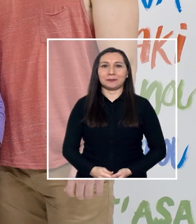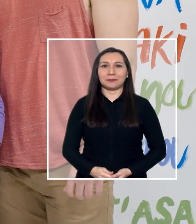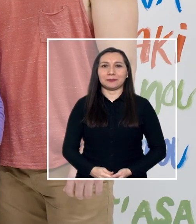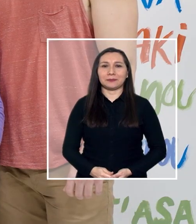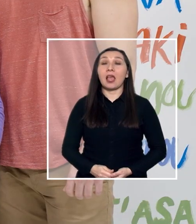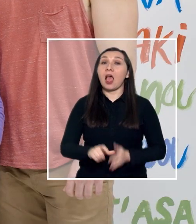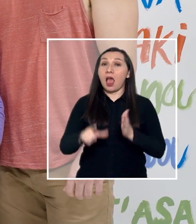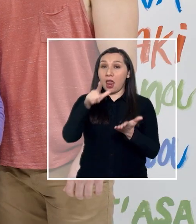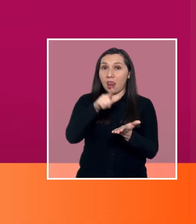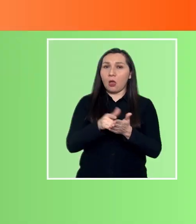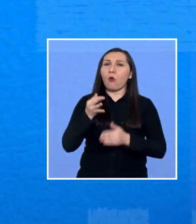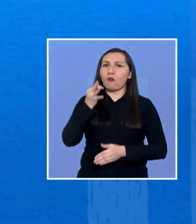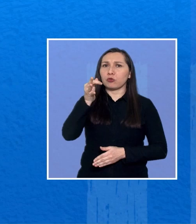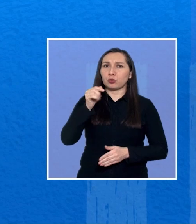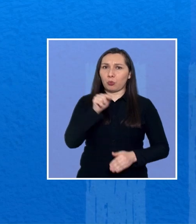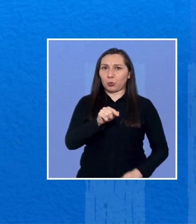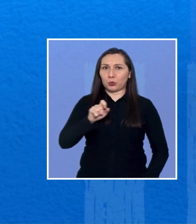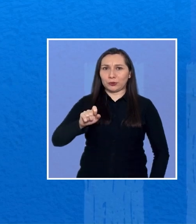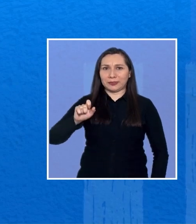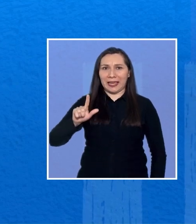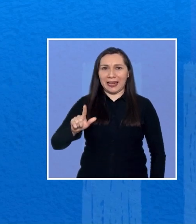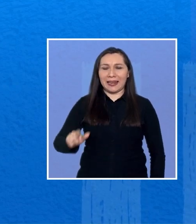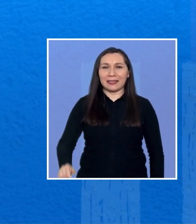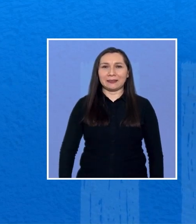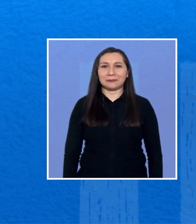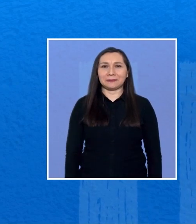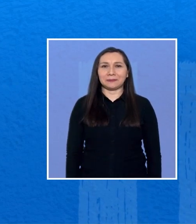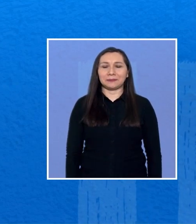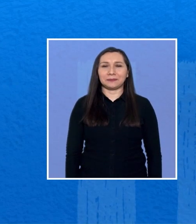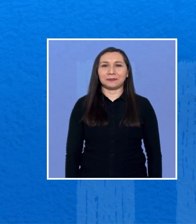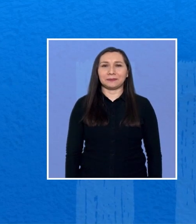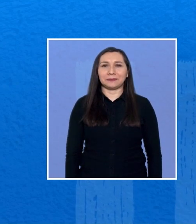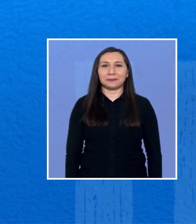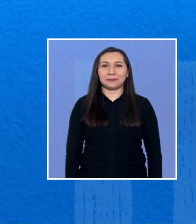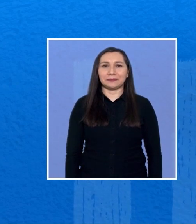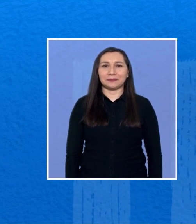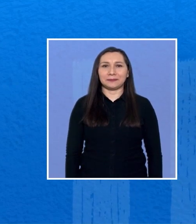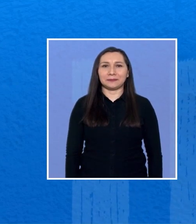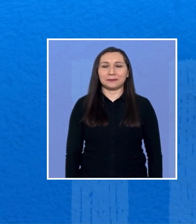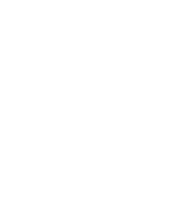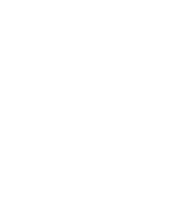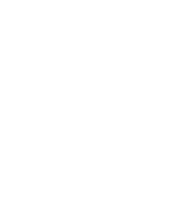Yati Cañataki, las lenguas son el futuro.cl.